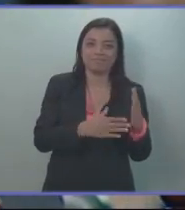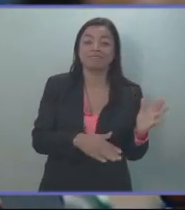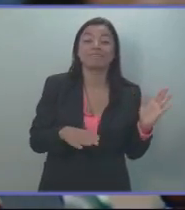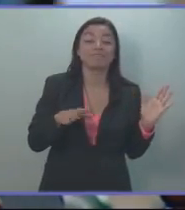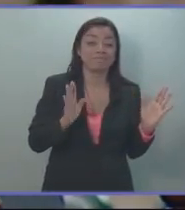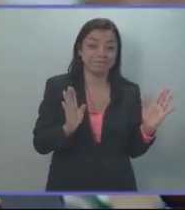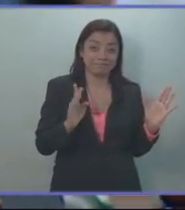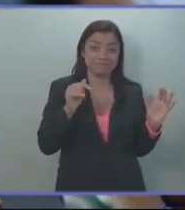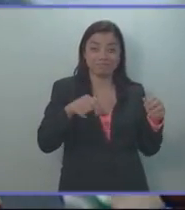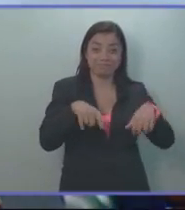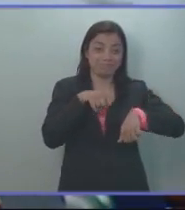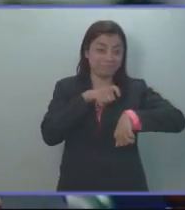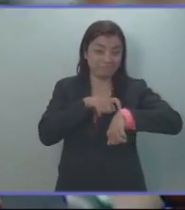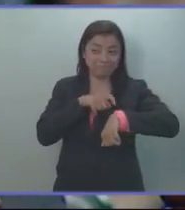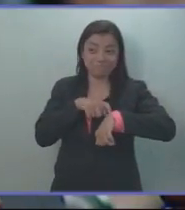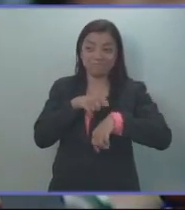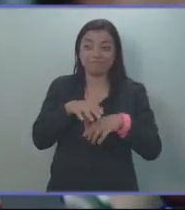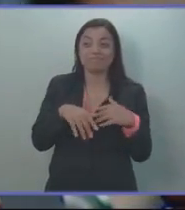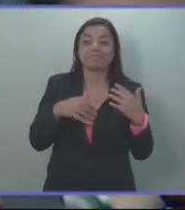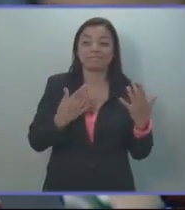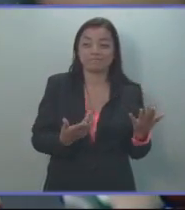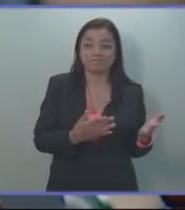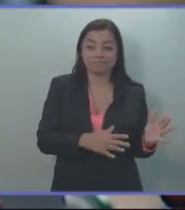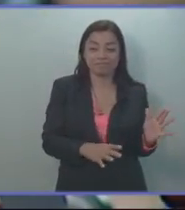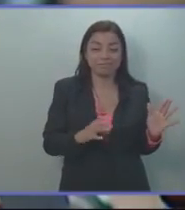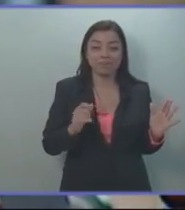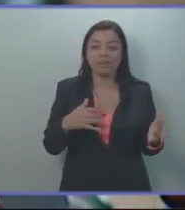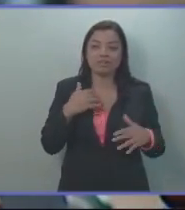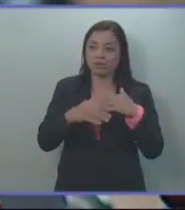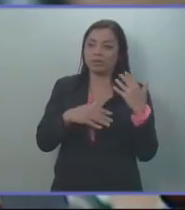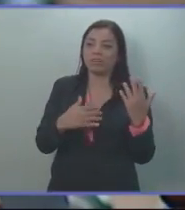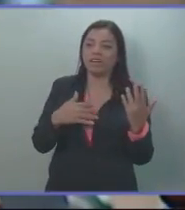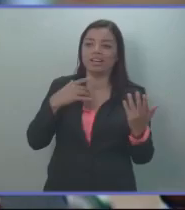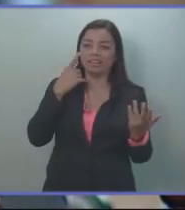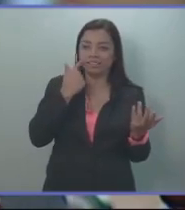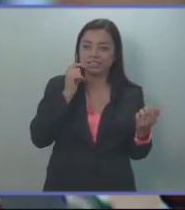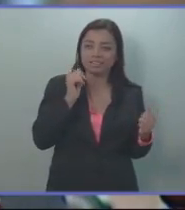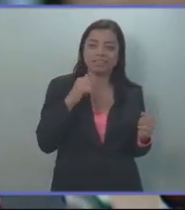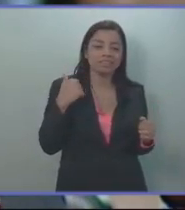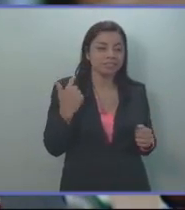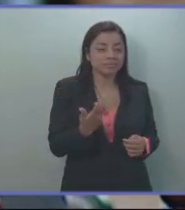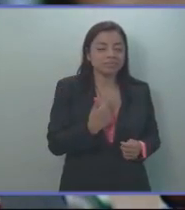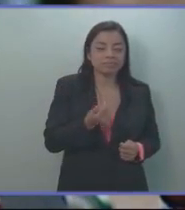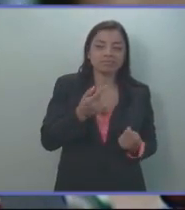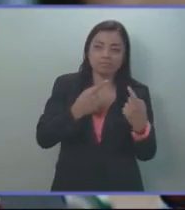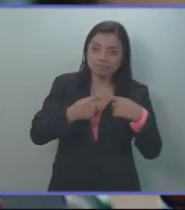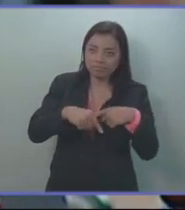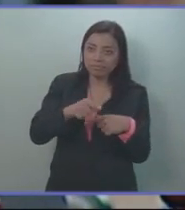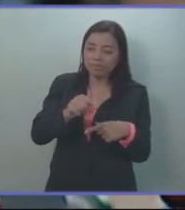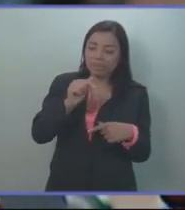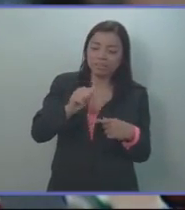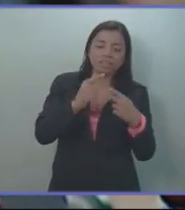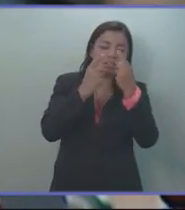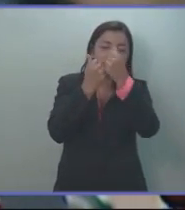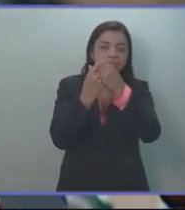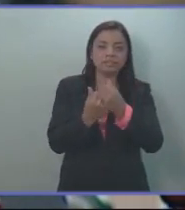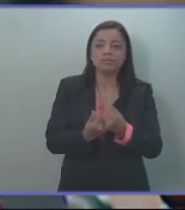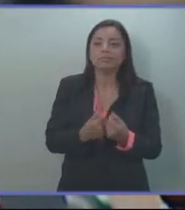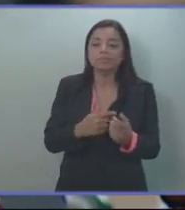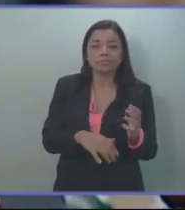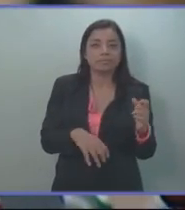que en este momento se haga esta reasignación. Por eso nosotros seguiremos insistiendo que el presupuesto debe